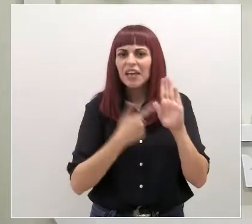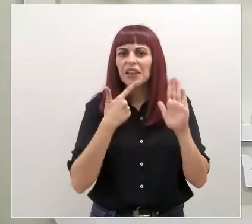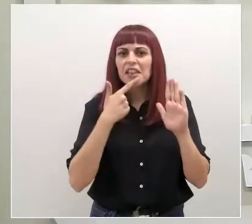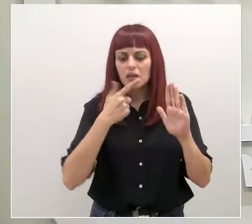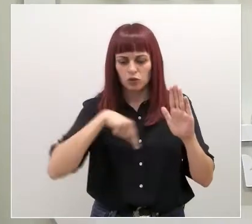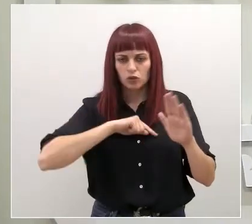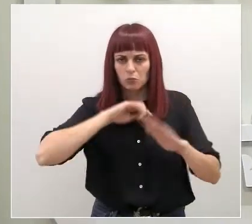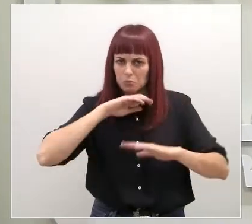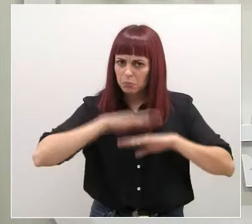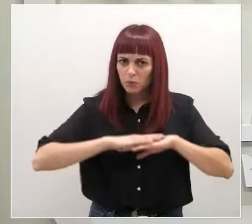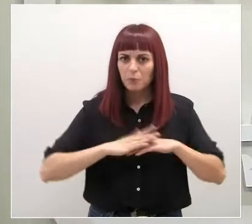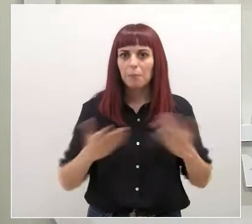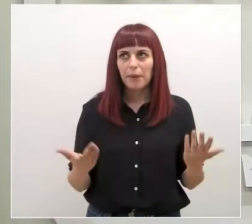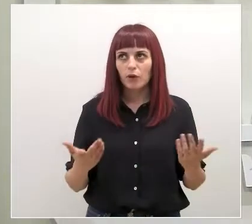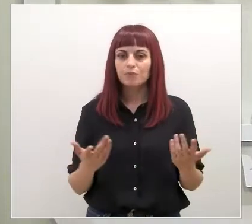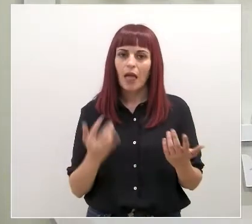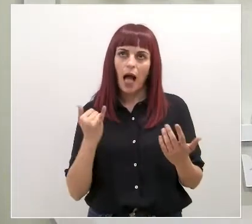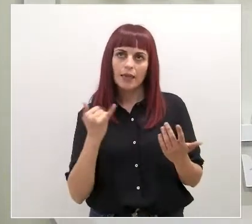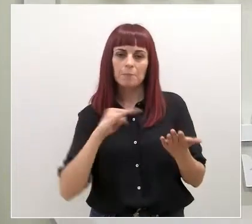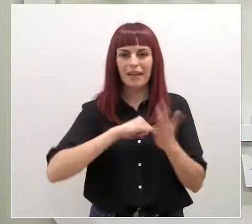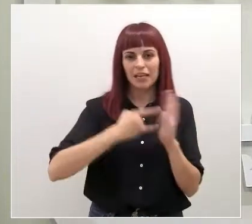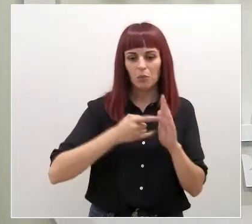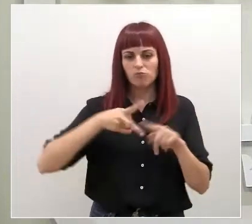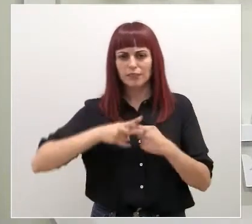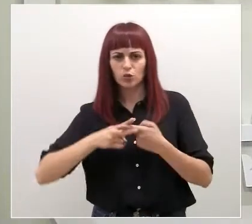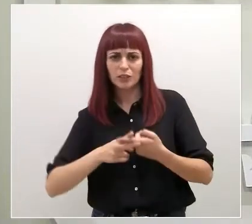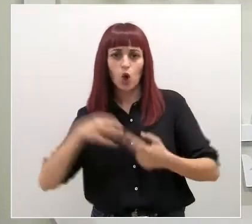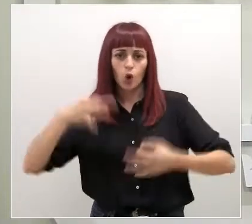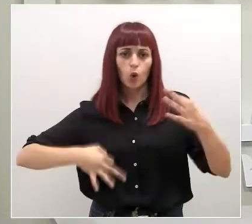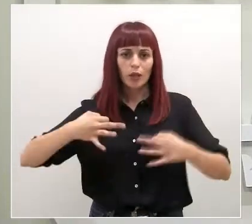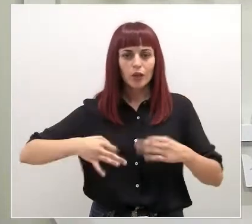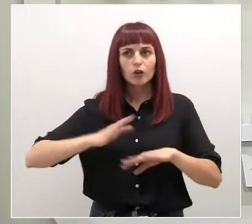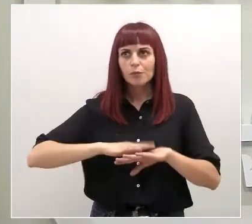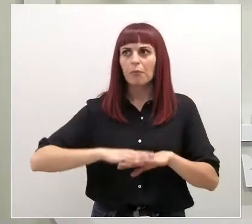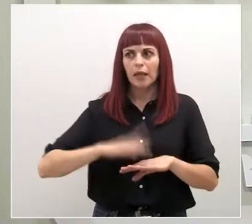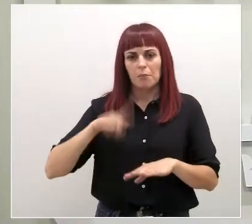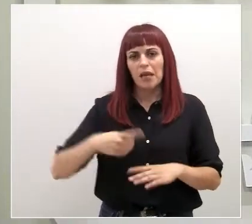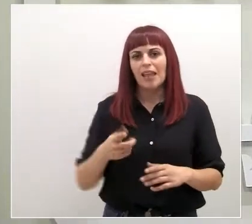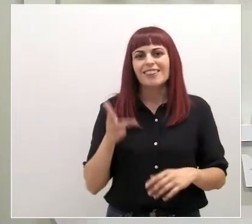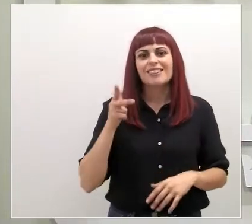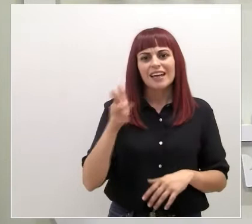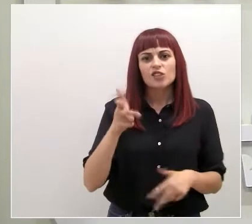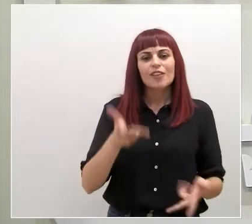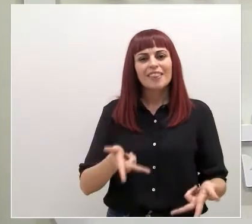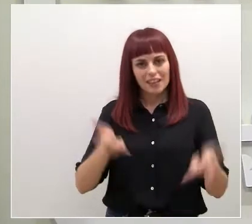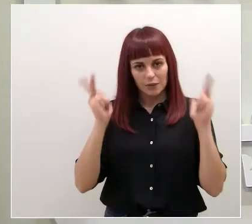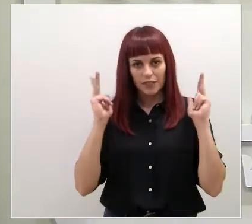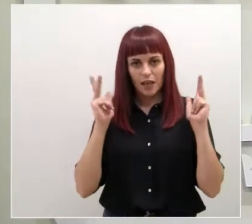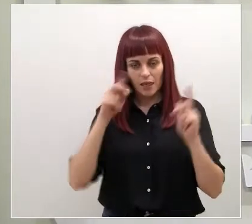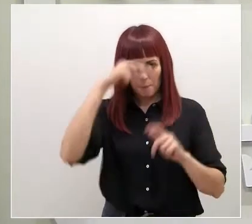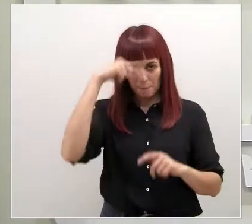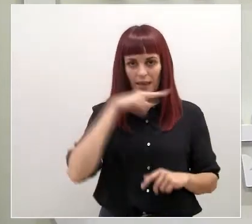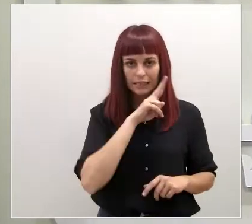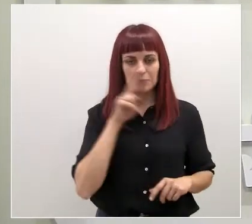es verdad que tenemos ciertos mecanismos, instrumentos jurídicos, para también abordar ese derecho de libertad que tienen los